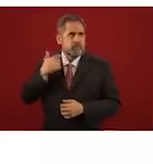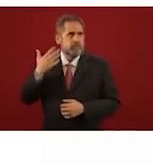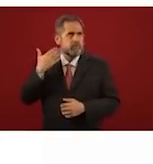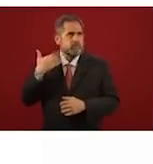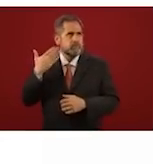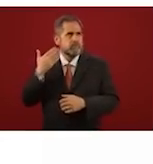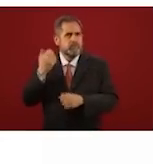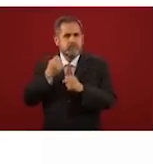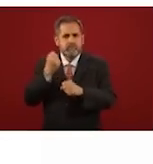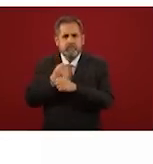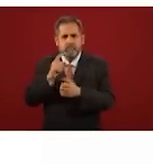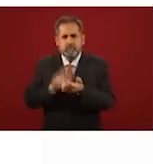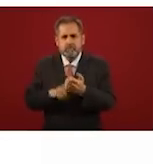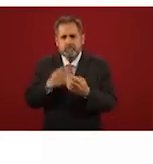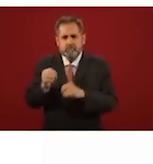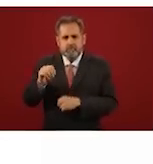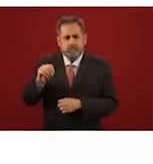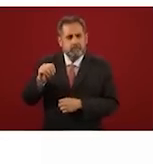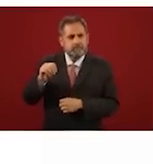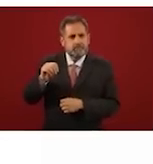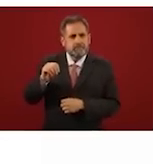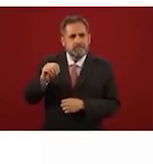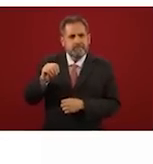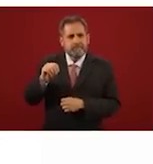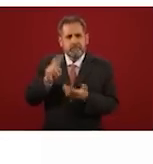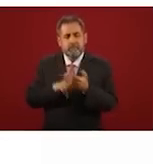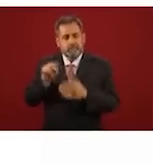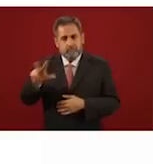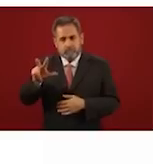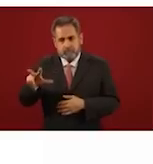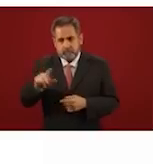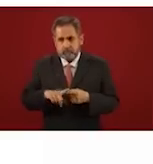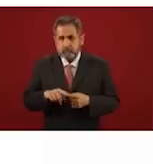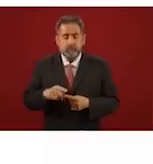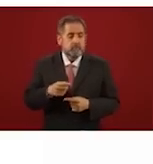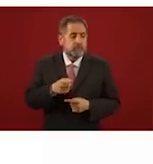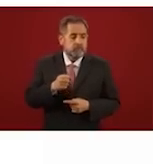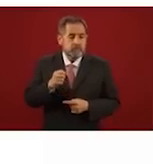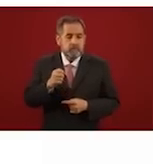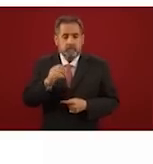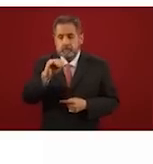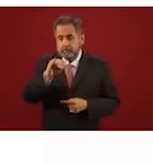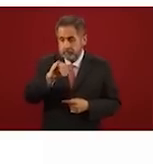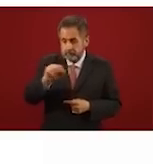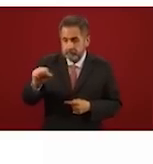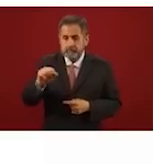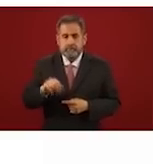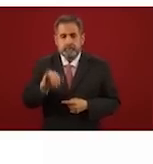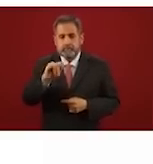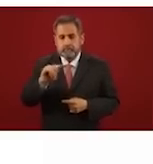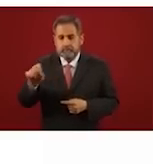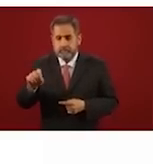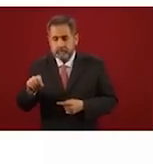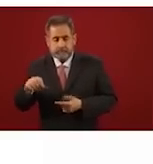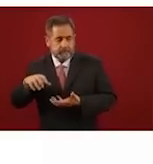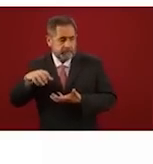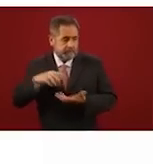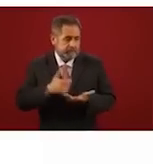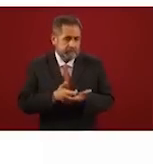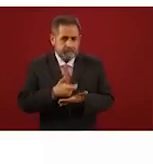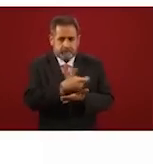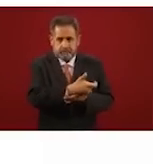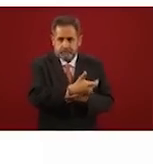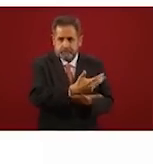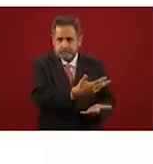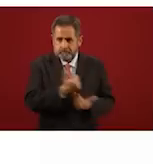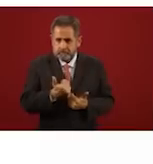de salud, el ISSSTE y el seguro, alrededor